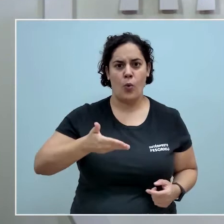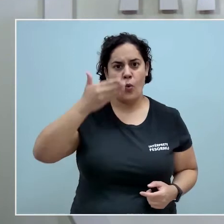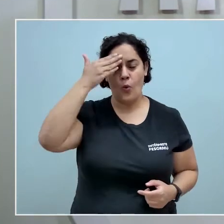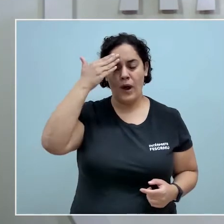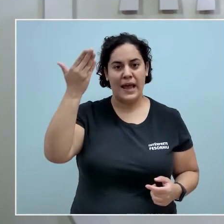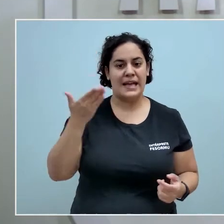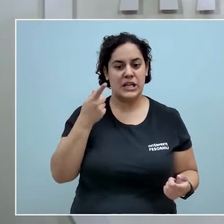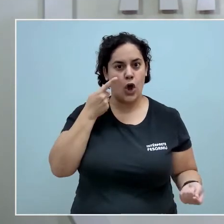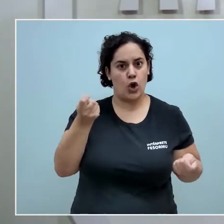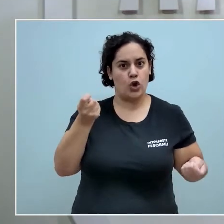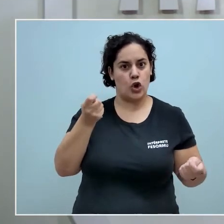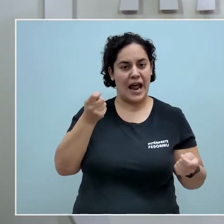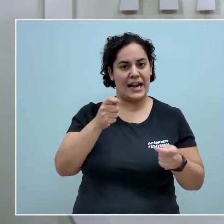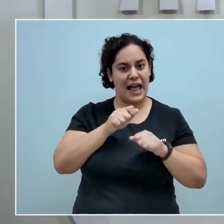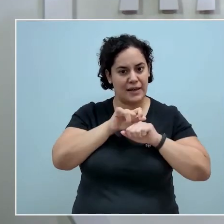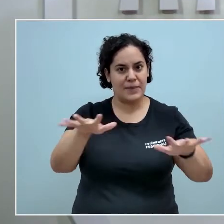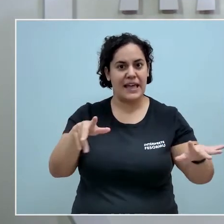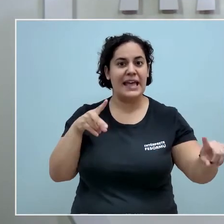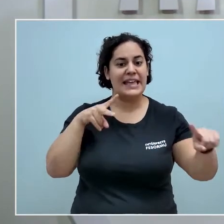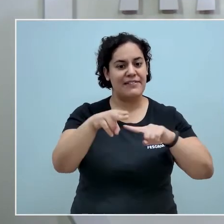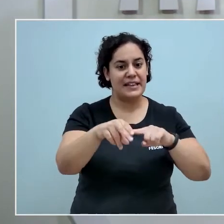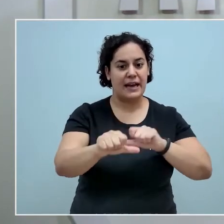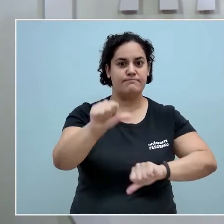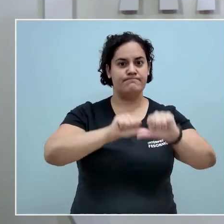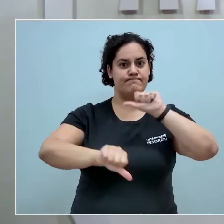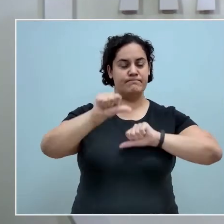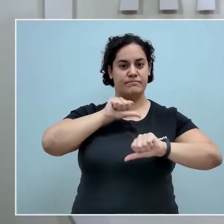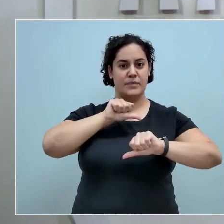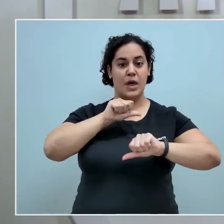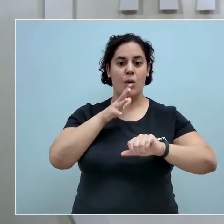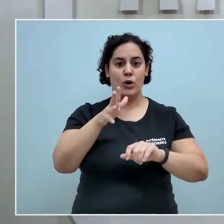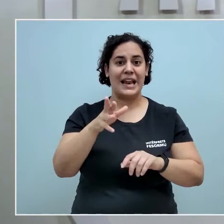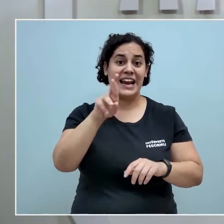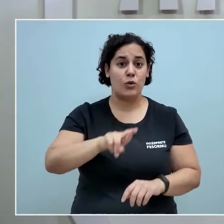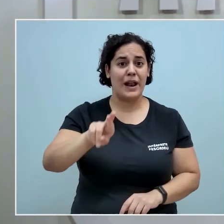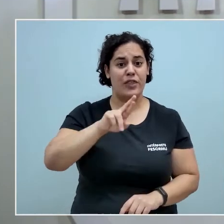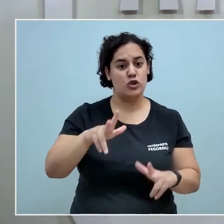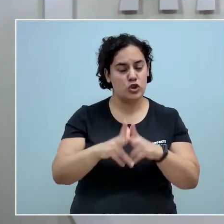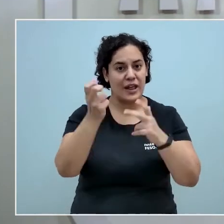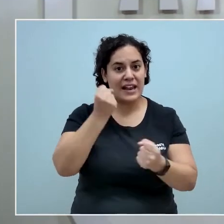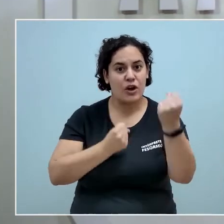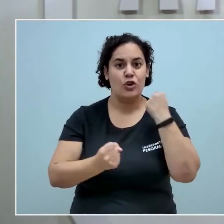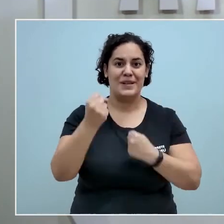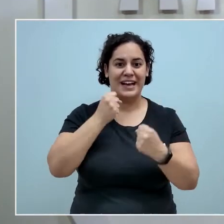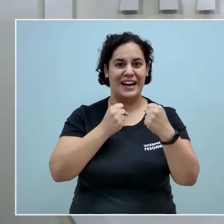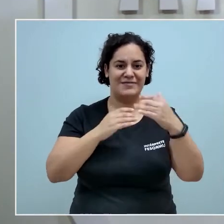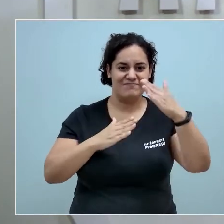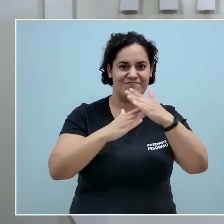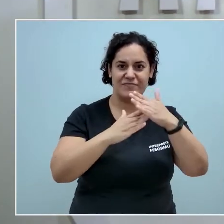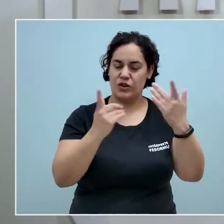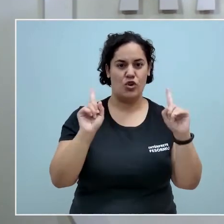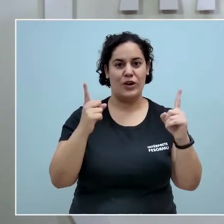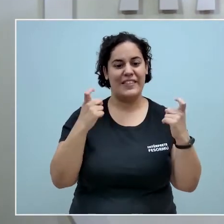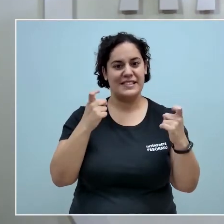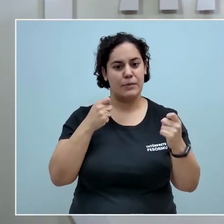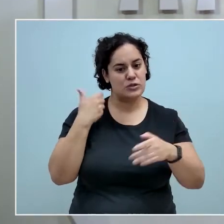la pandemia y evitar pasos atrás que compliquen una recuperación social y económica que todos necesitamos que sea lo más rápida y